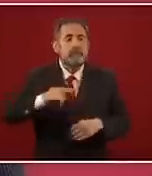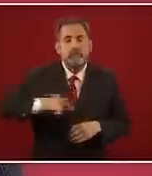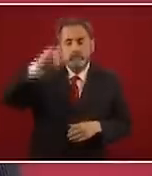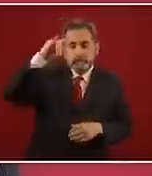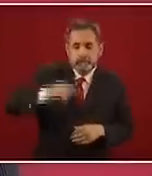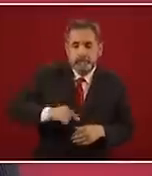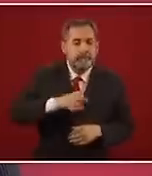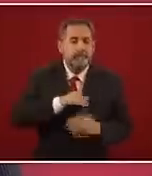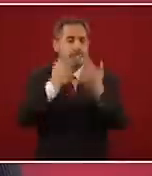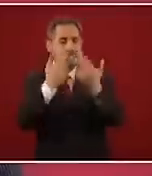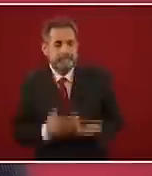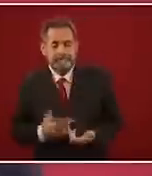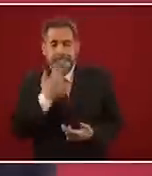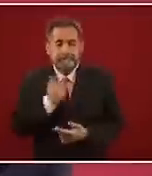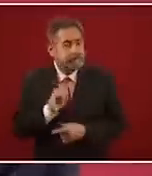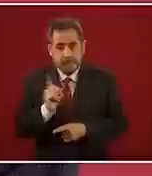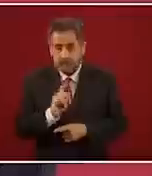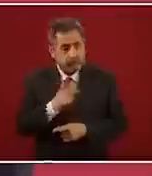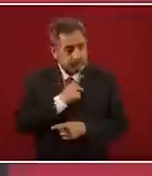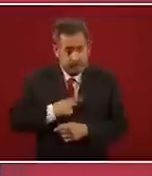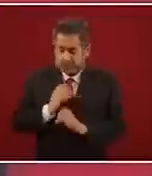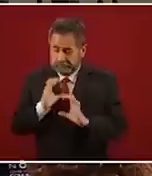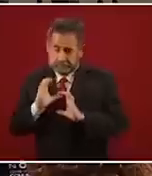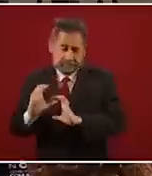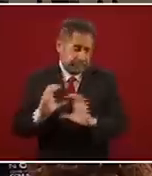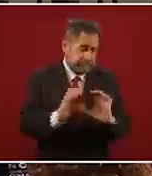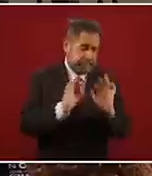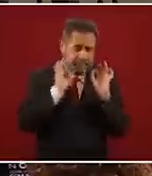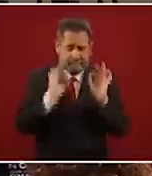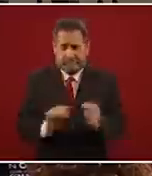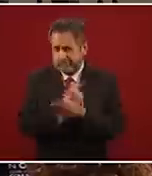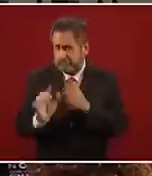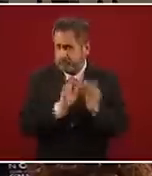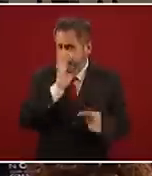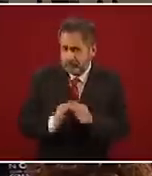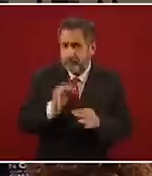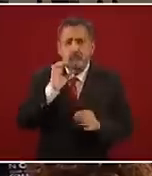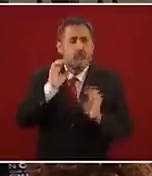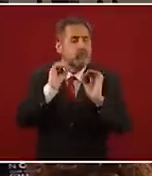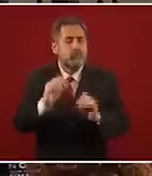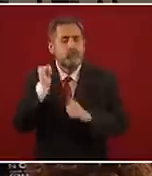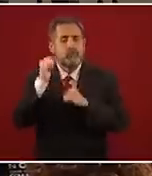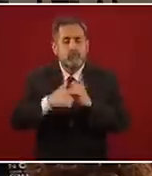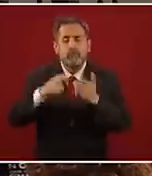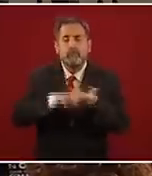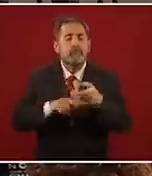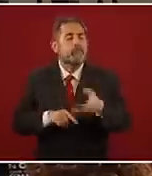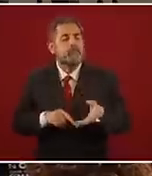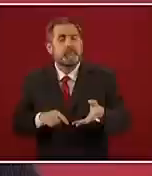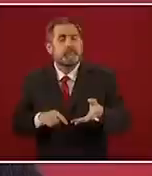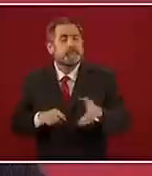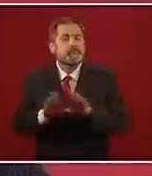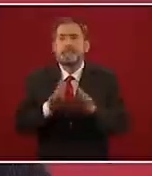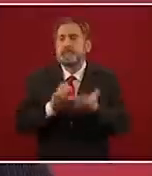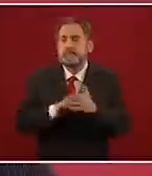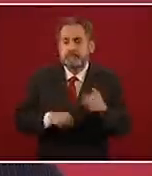por ejemplo, no deberían estar descompuestos los equipos esenciales, en